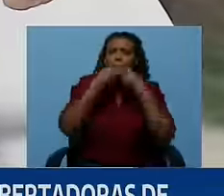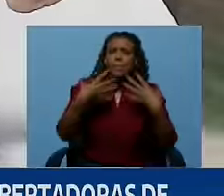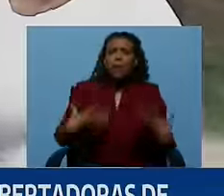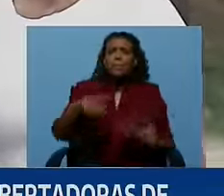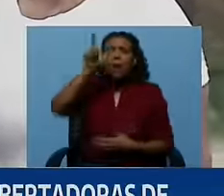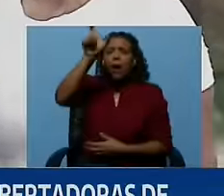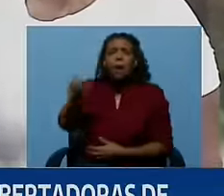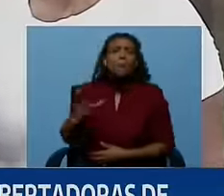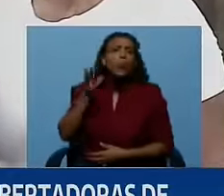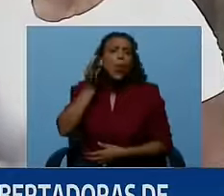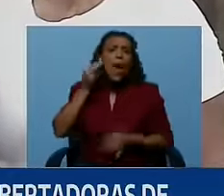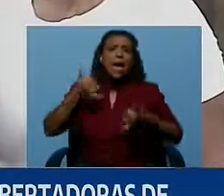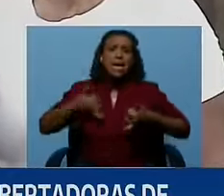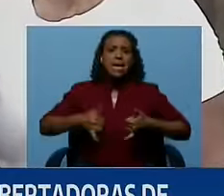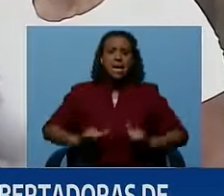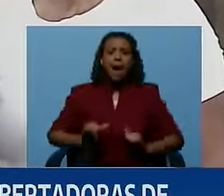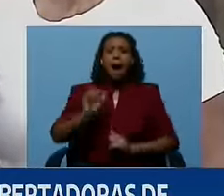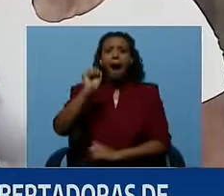Nangula Yenyos,